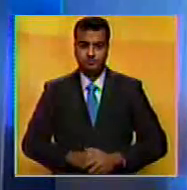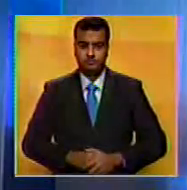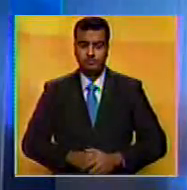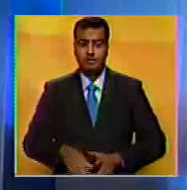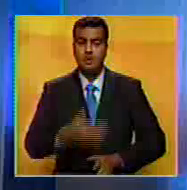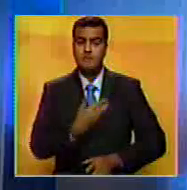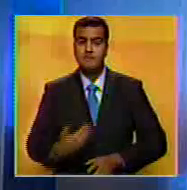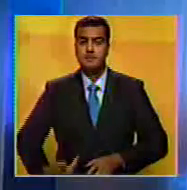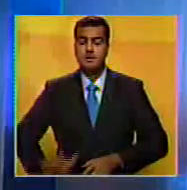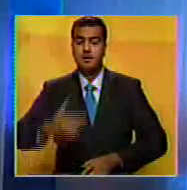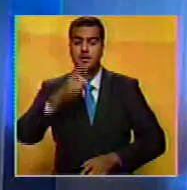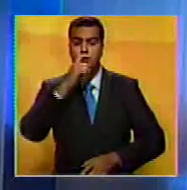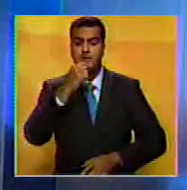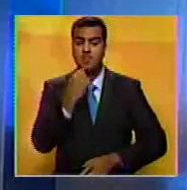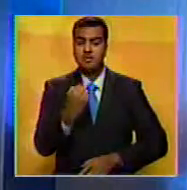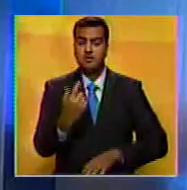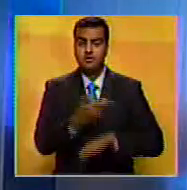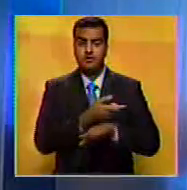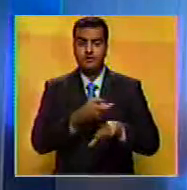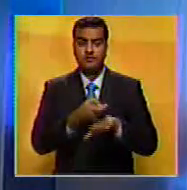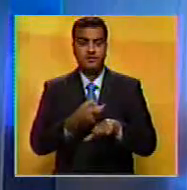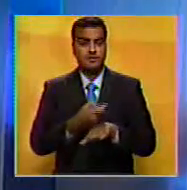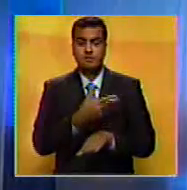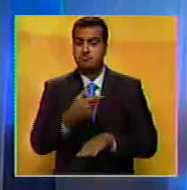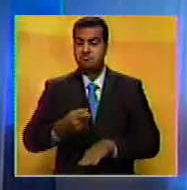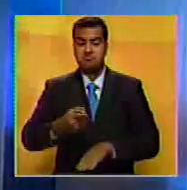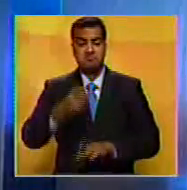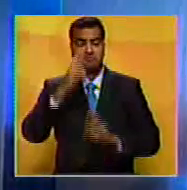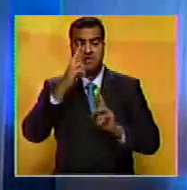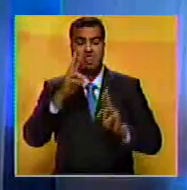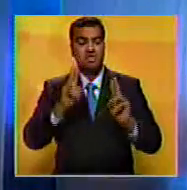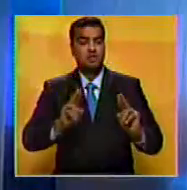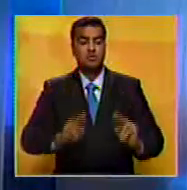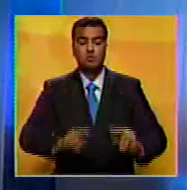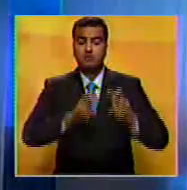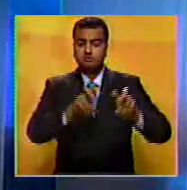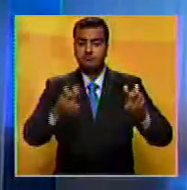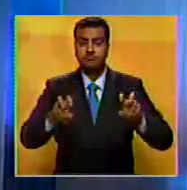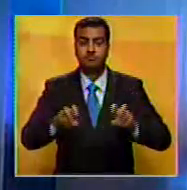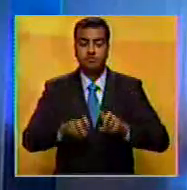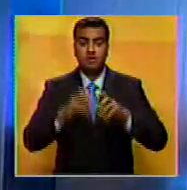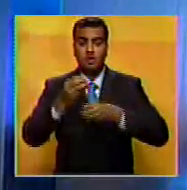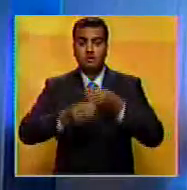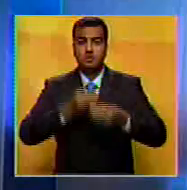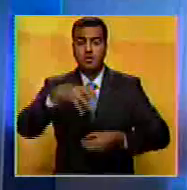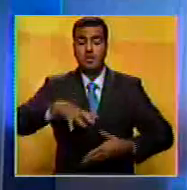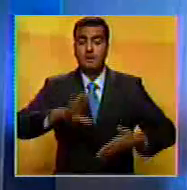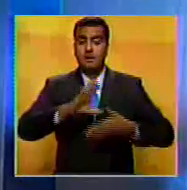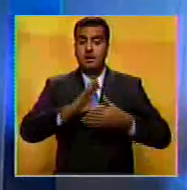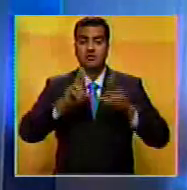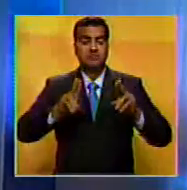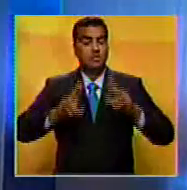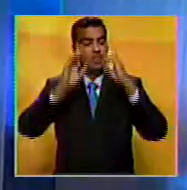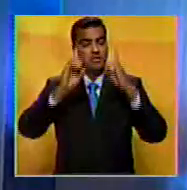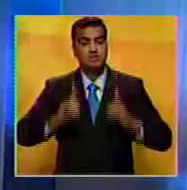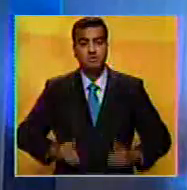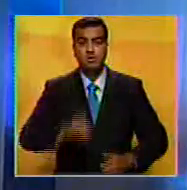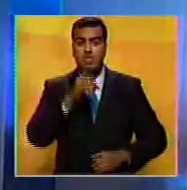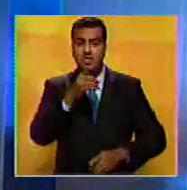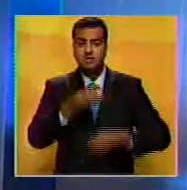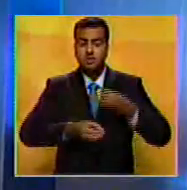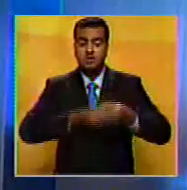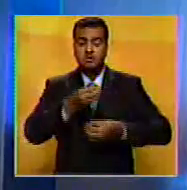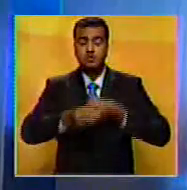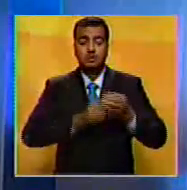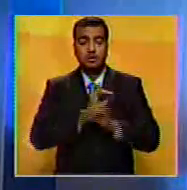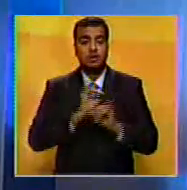Maduro, presidente de la República, dijo que su gobierno no reconocerá ninguna reunión de la OEA ni ninguna decisión de esa organización internacional,